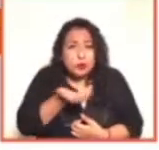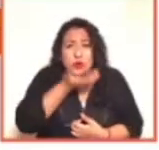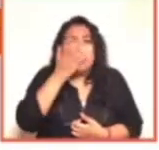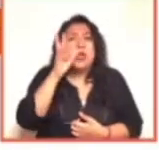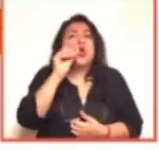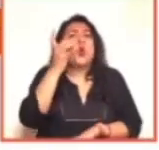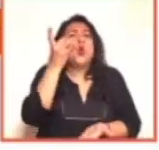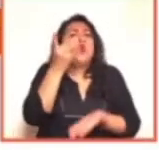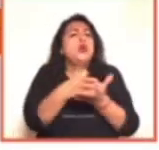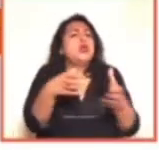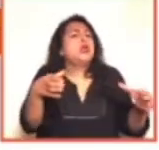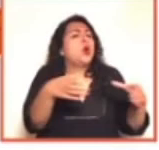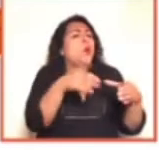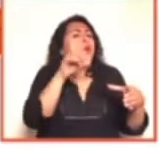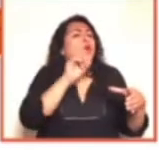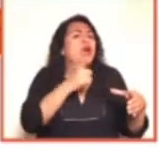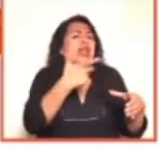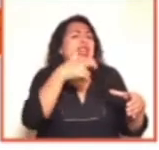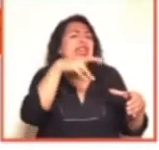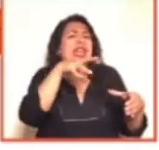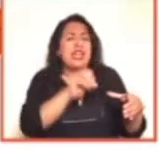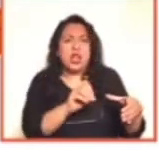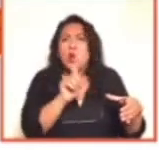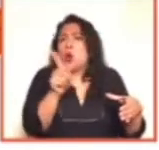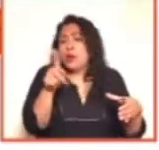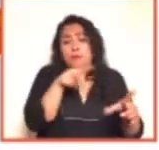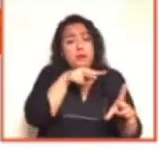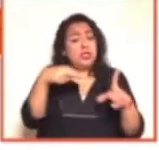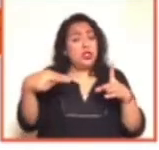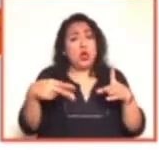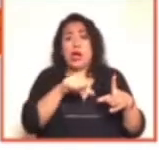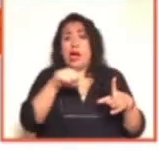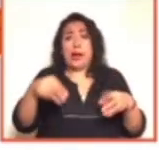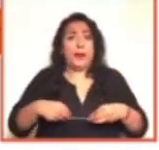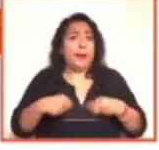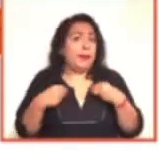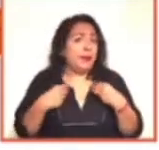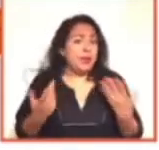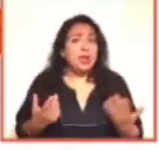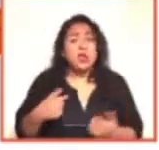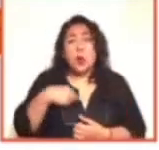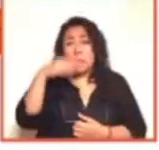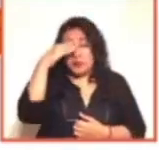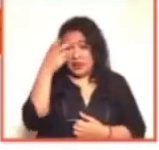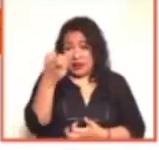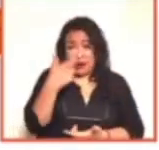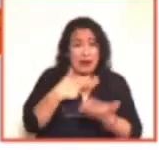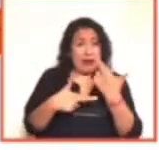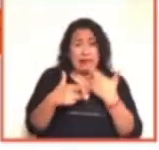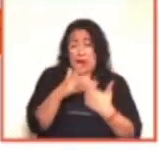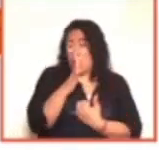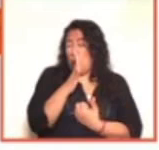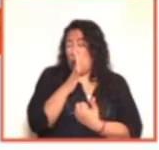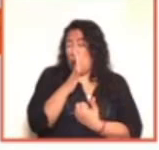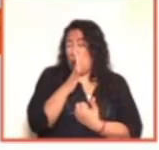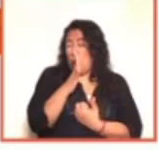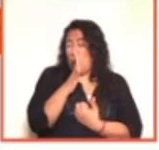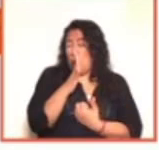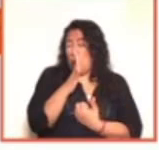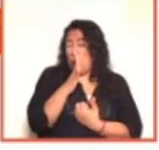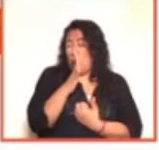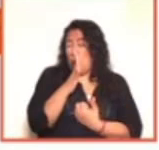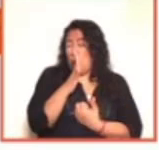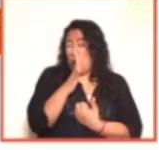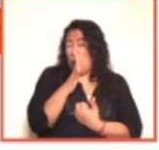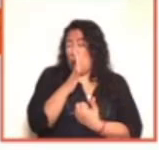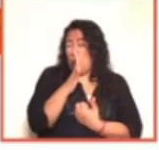género. Es una postura ante la vida. Y a mí me parece que es irreversible. Al mismo tiempo que uno hacía toda esta lucha y toda